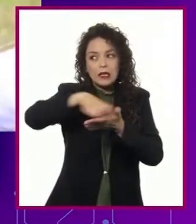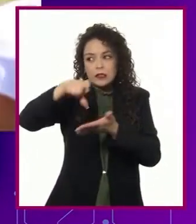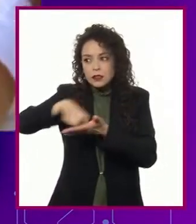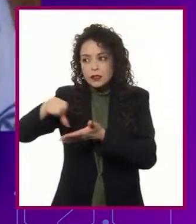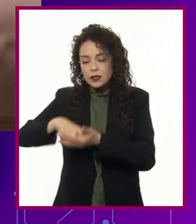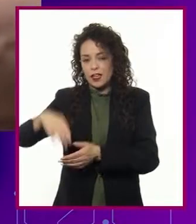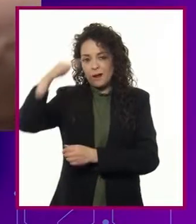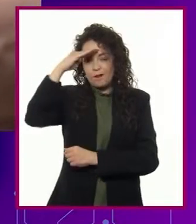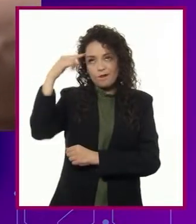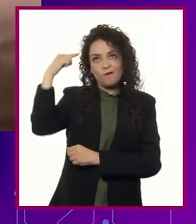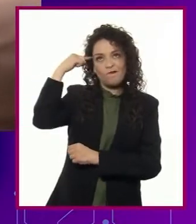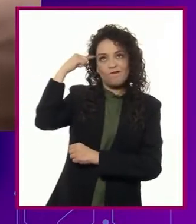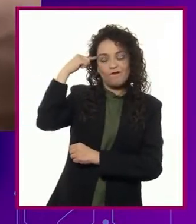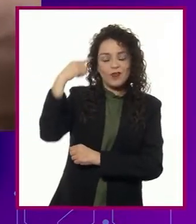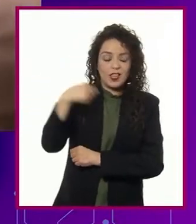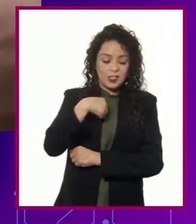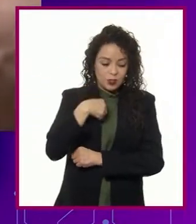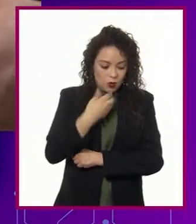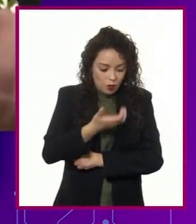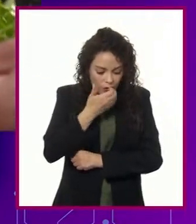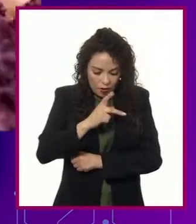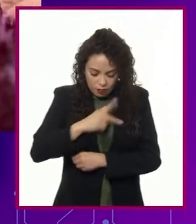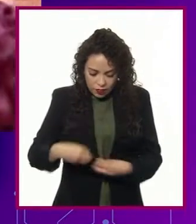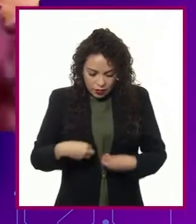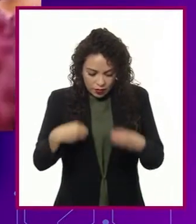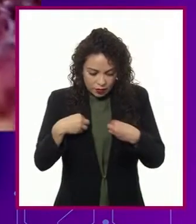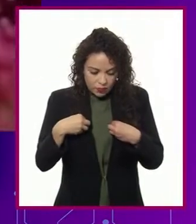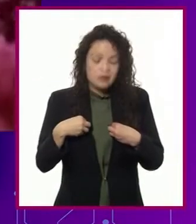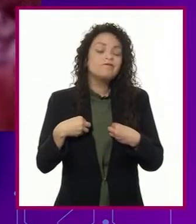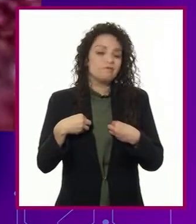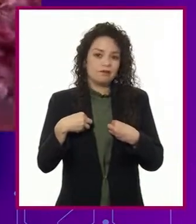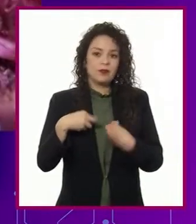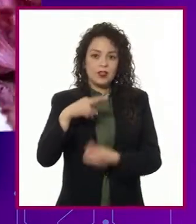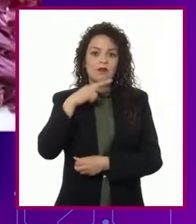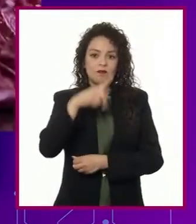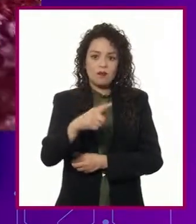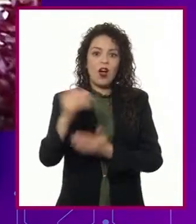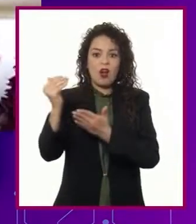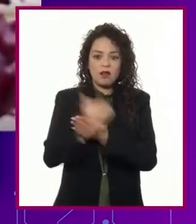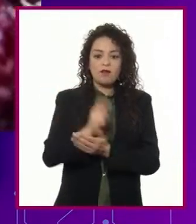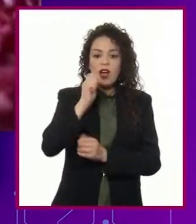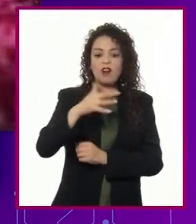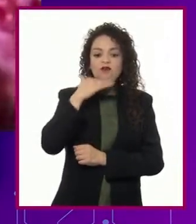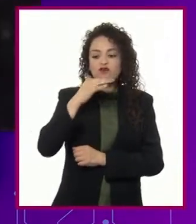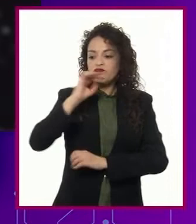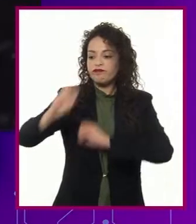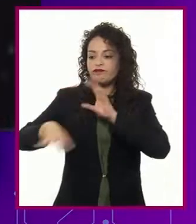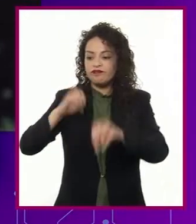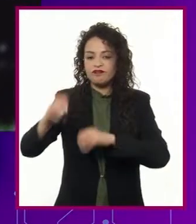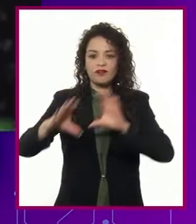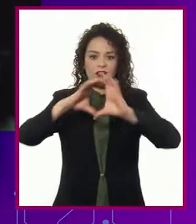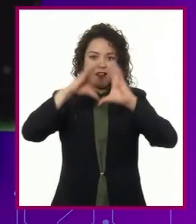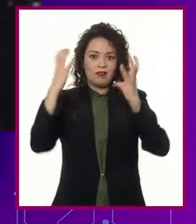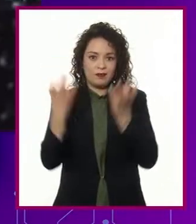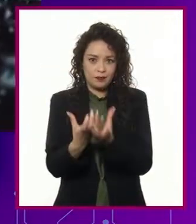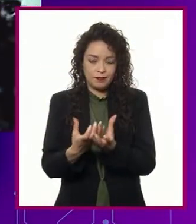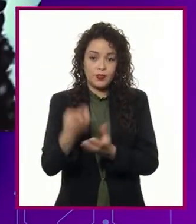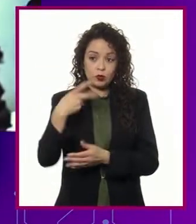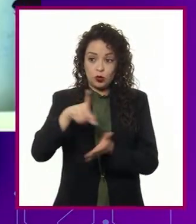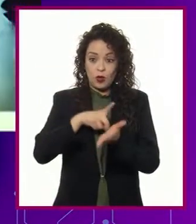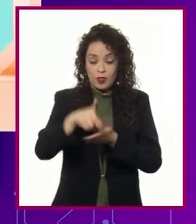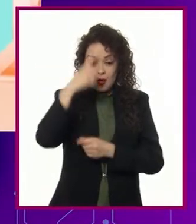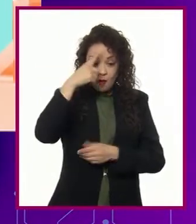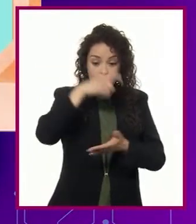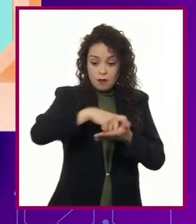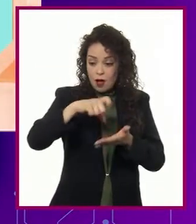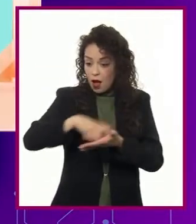sus hábitos, se compromete a reducir su huella ecológica, se informa sobre sus derechos como consumidor y toma las